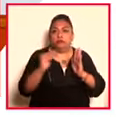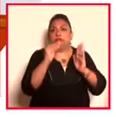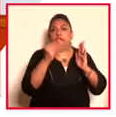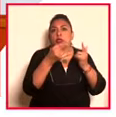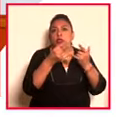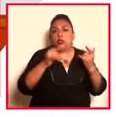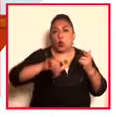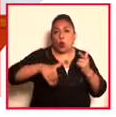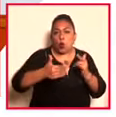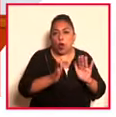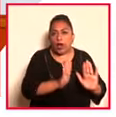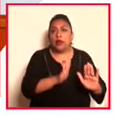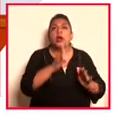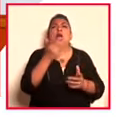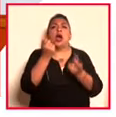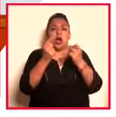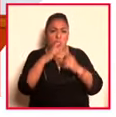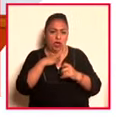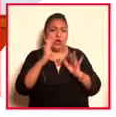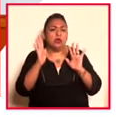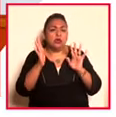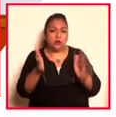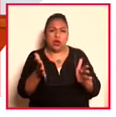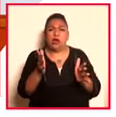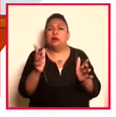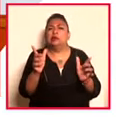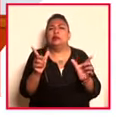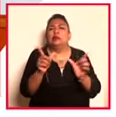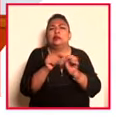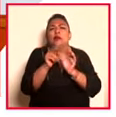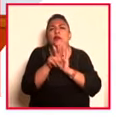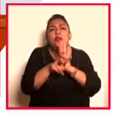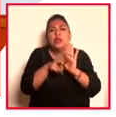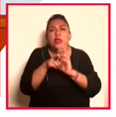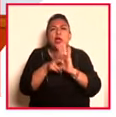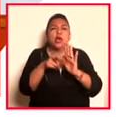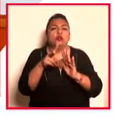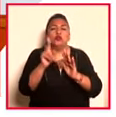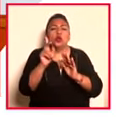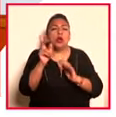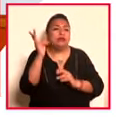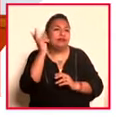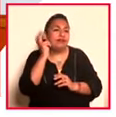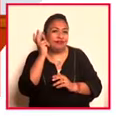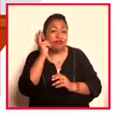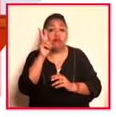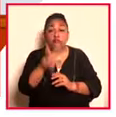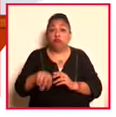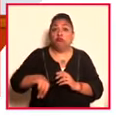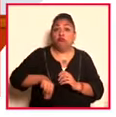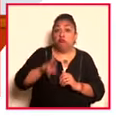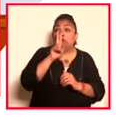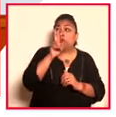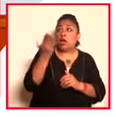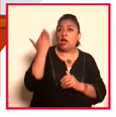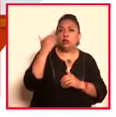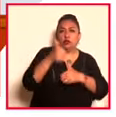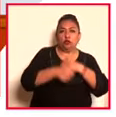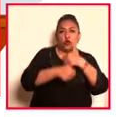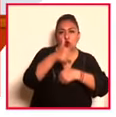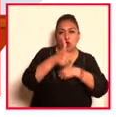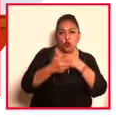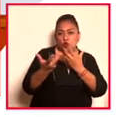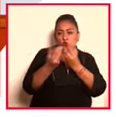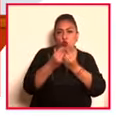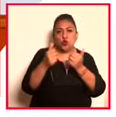Ya tenemos algunas muy pequeñas cápsulas de audio muy interesantes, resultados de un concurso que hicimos en colaboración